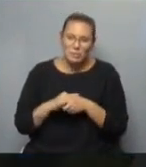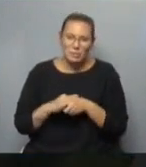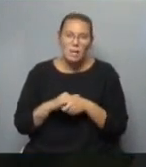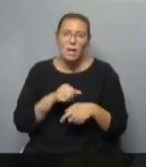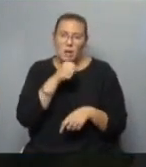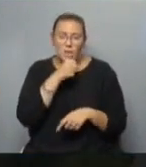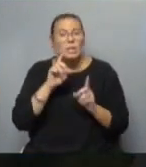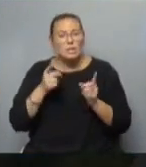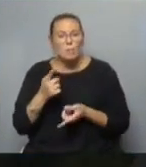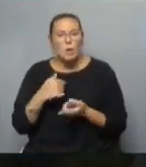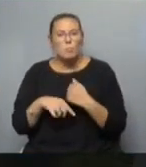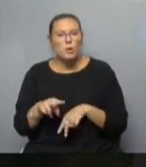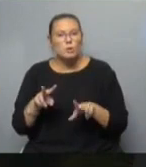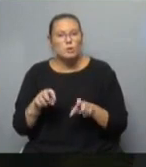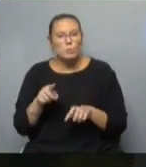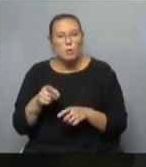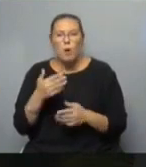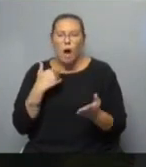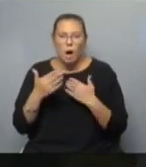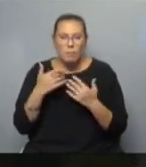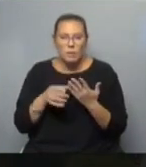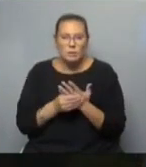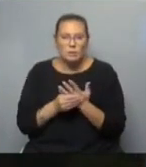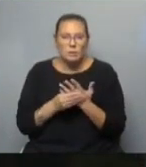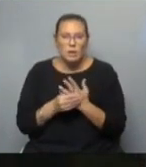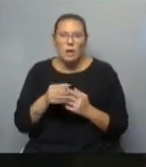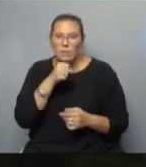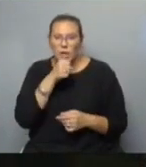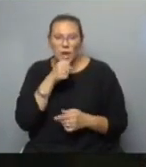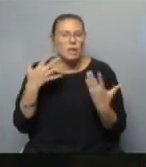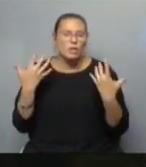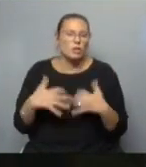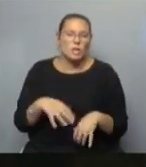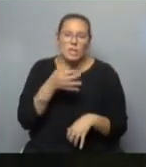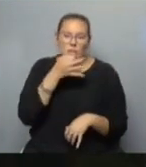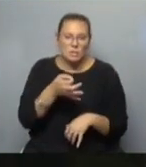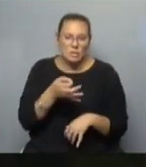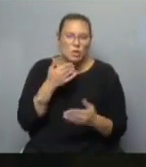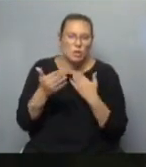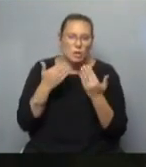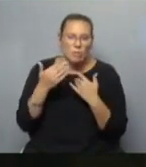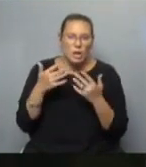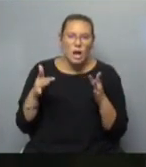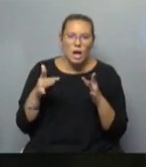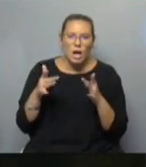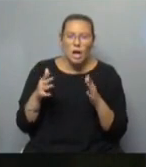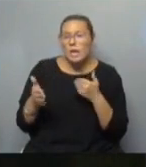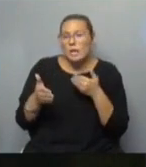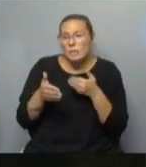vejez también, pero hay un tema, y que vos hablás de que muchas veces en la vejez es tabú y que no tiene que ser tabú, y es la cercanía de la